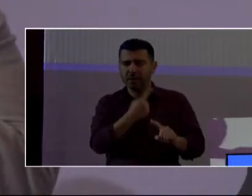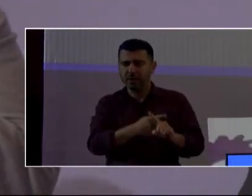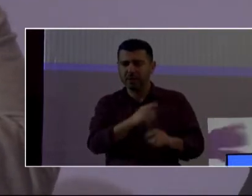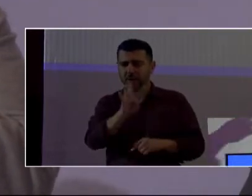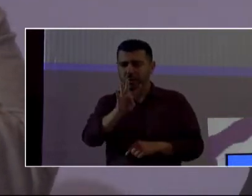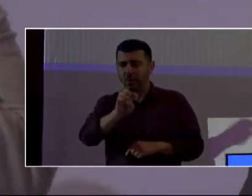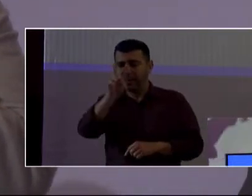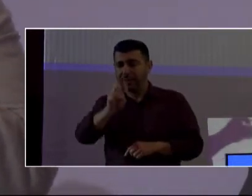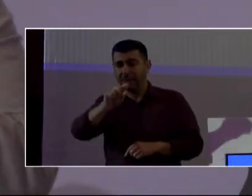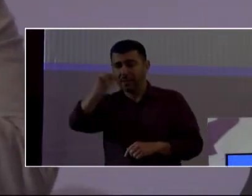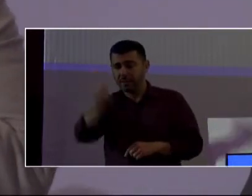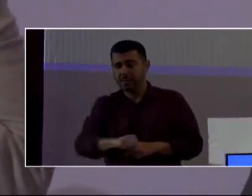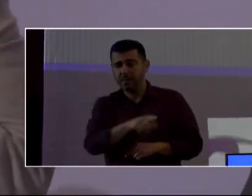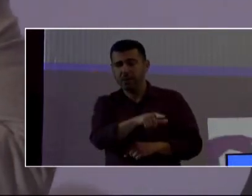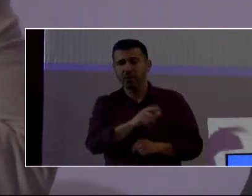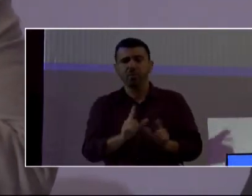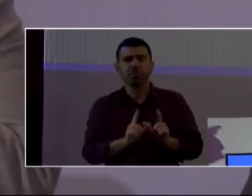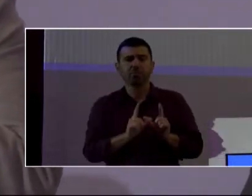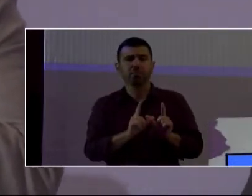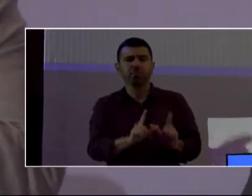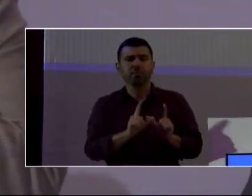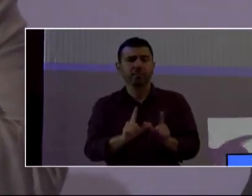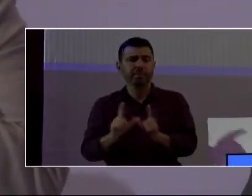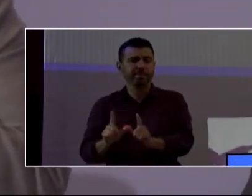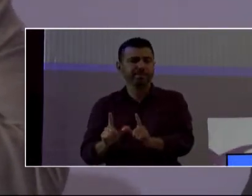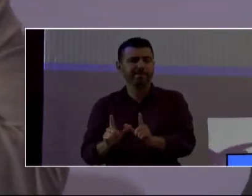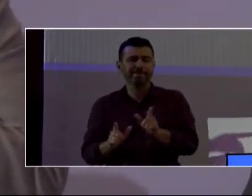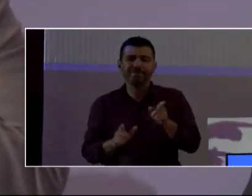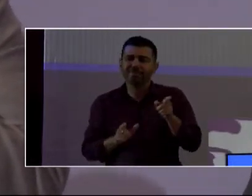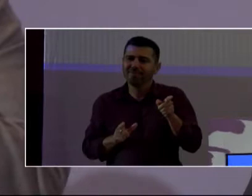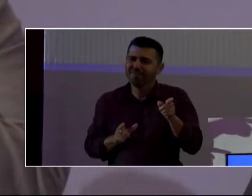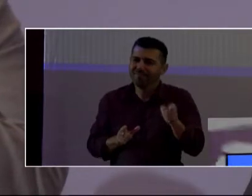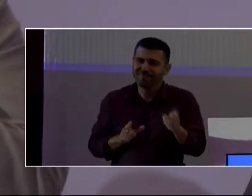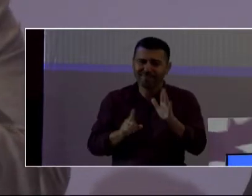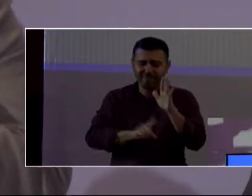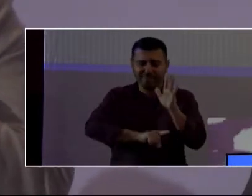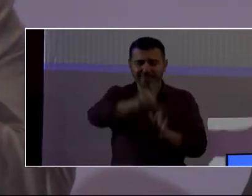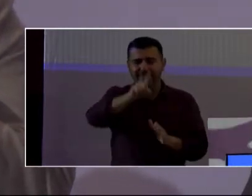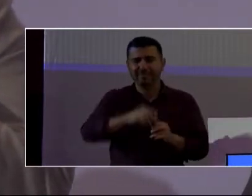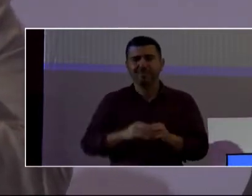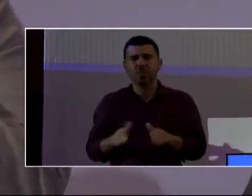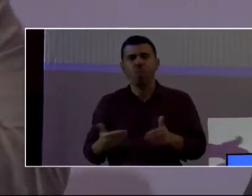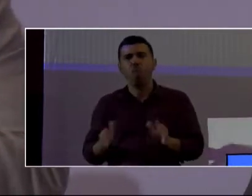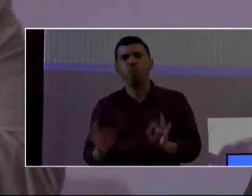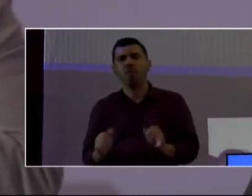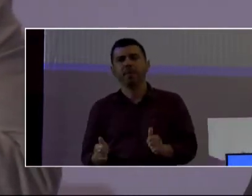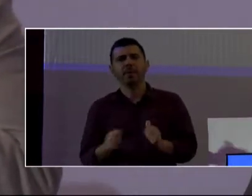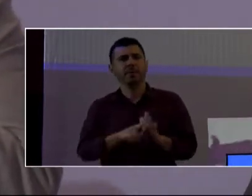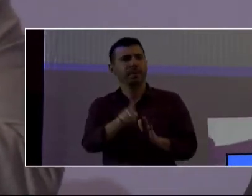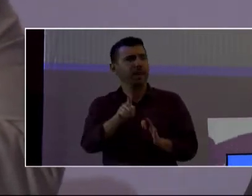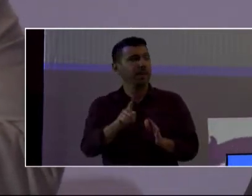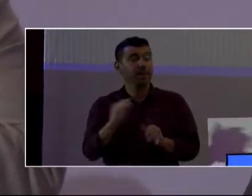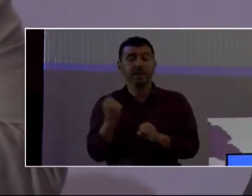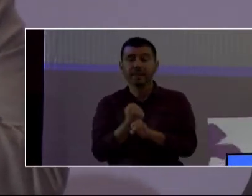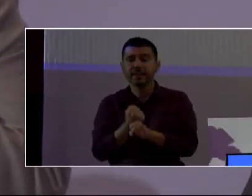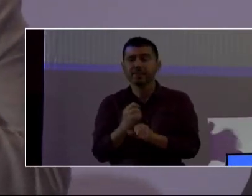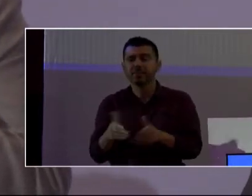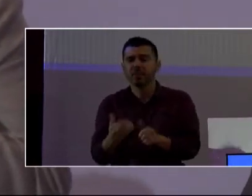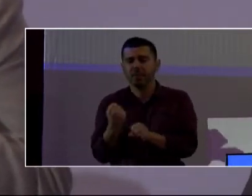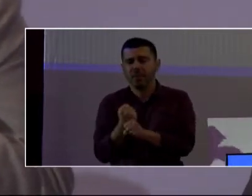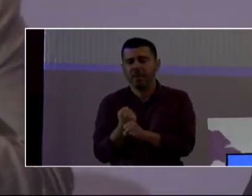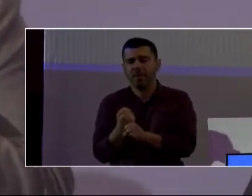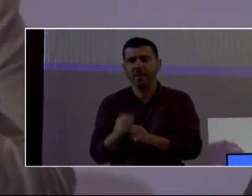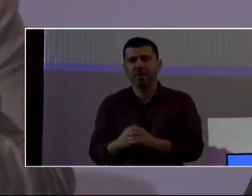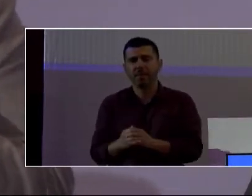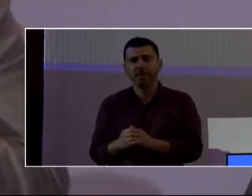97% de los graduados son exitosos en sus programas de trabajo, y a que de